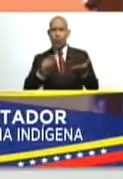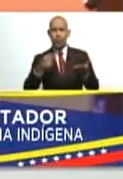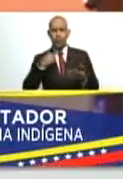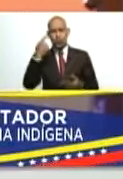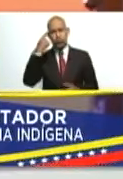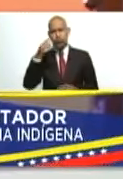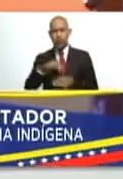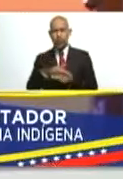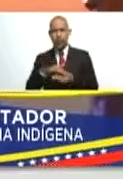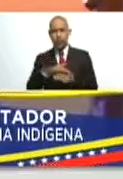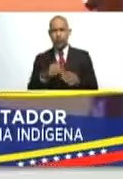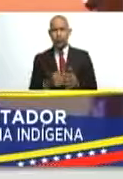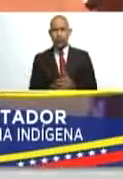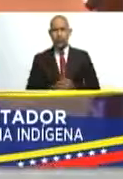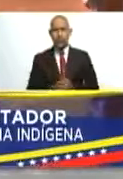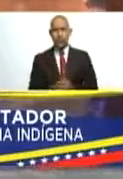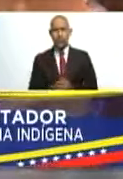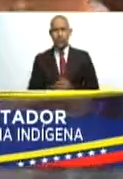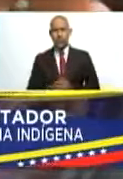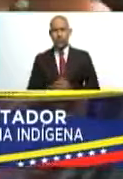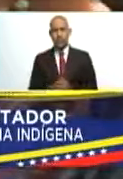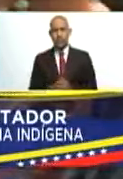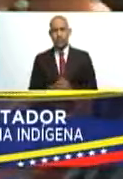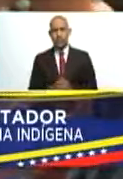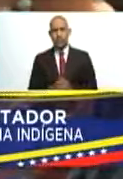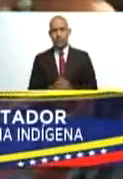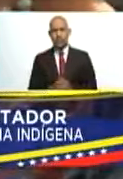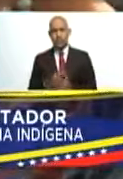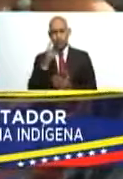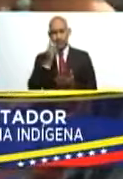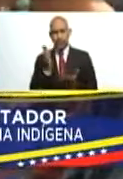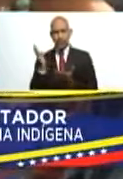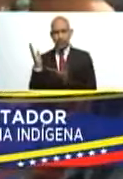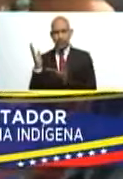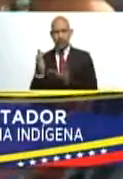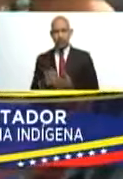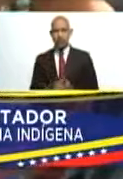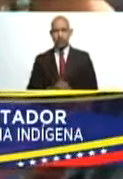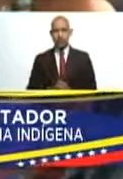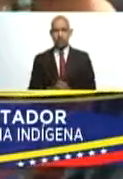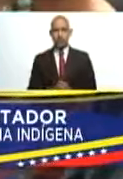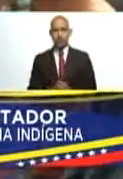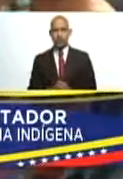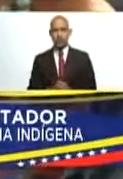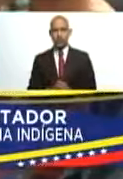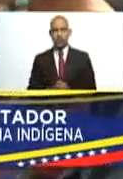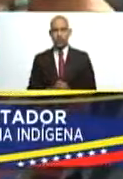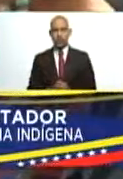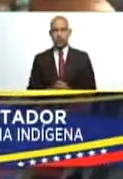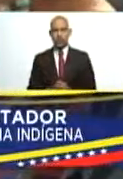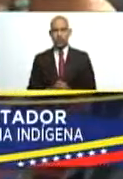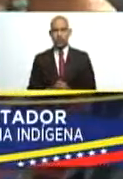Pellizca. Pellizca. Pellizca. En francés es pellizca. Pellicer.